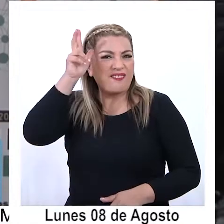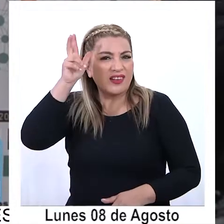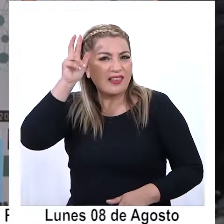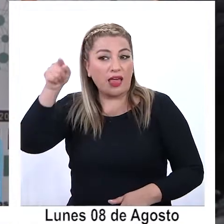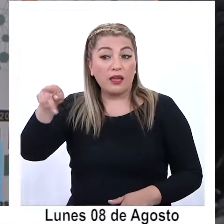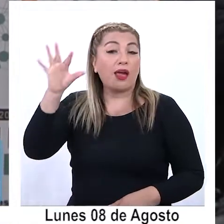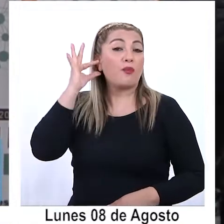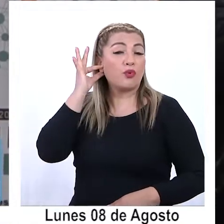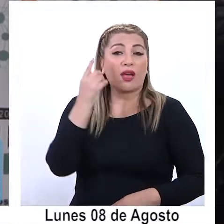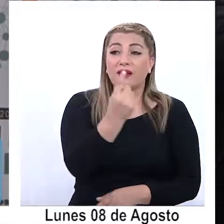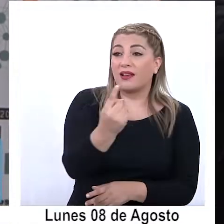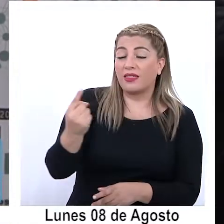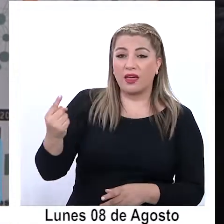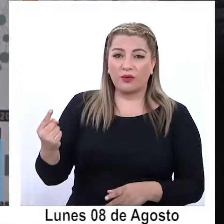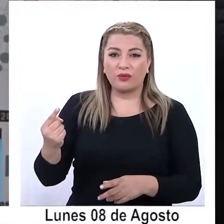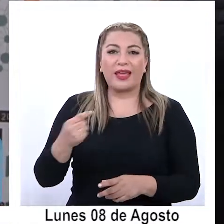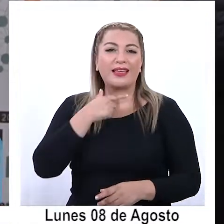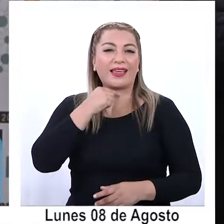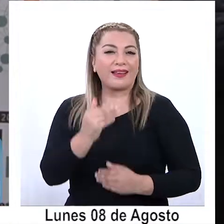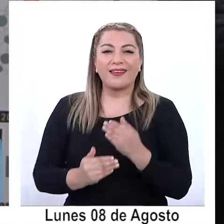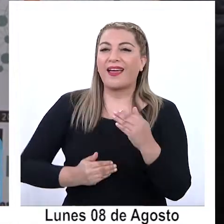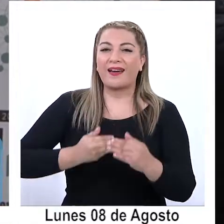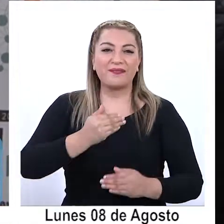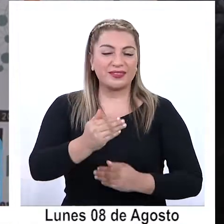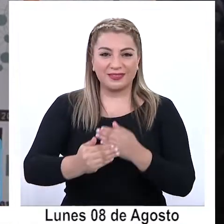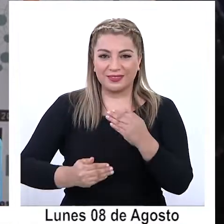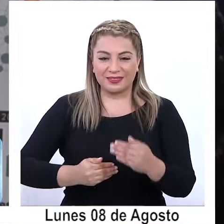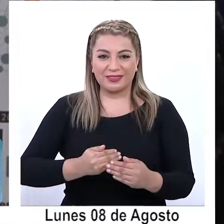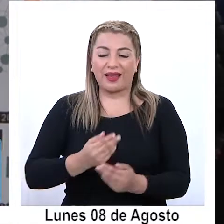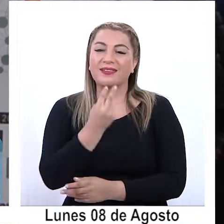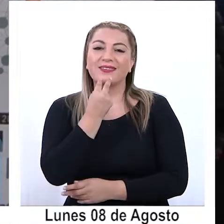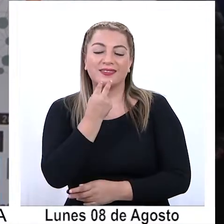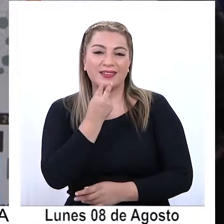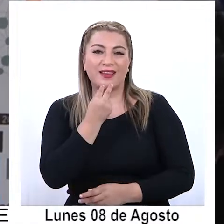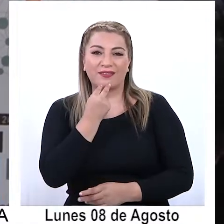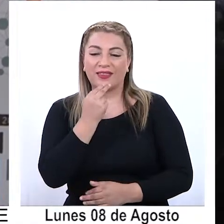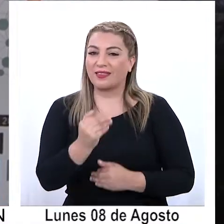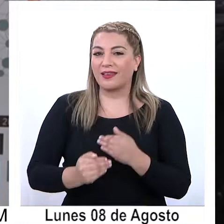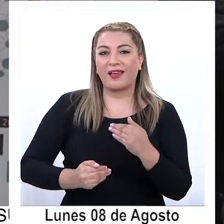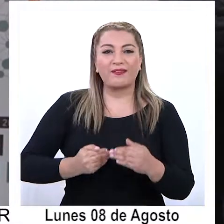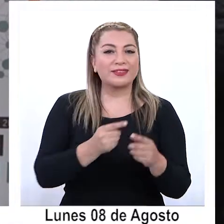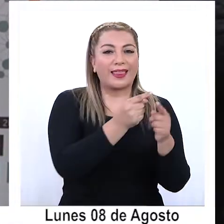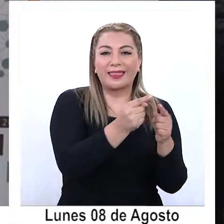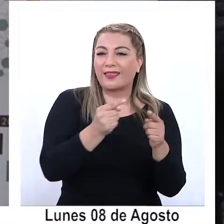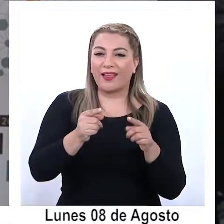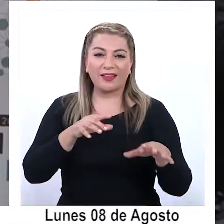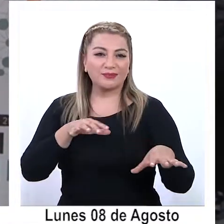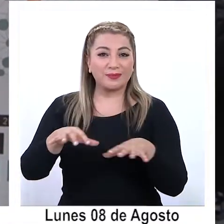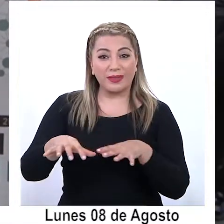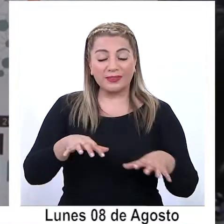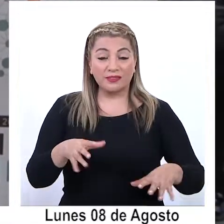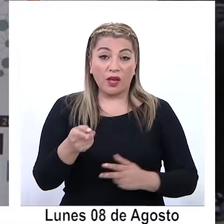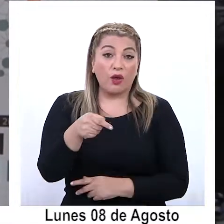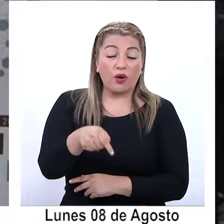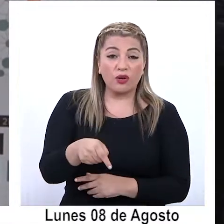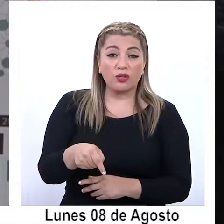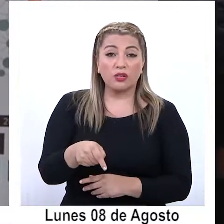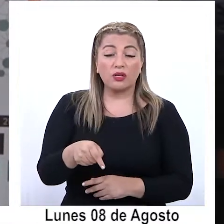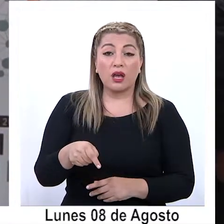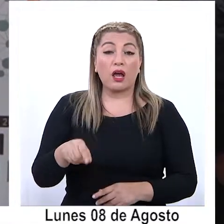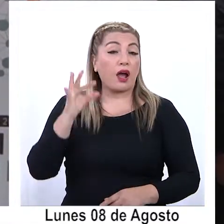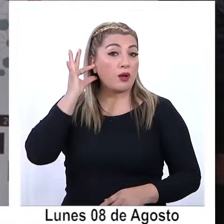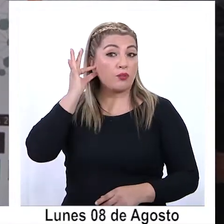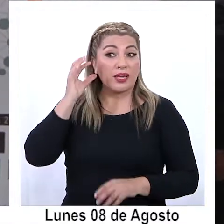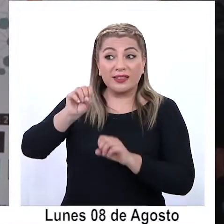puedan optar a ir superándose dentro de la vida, superándose en distintas actividades, y hoy en día las dejamos